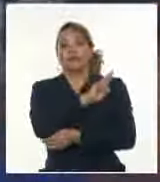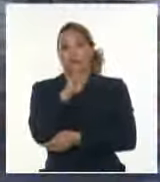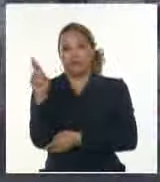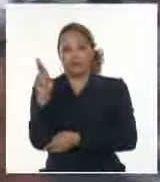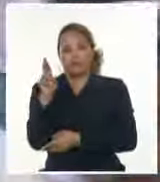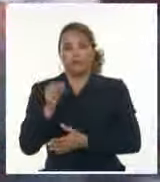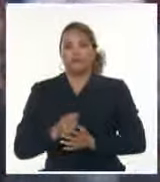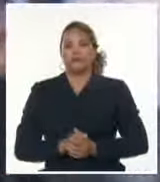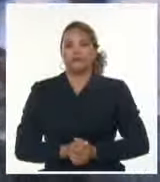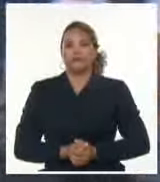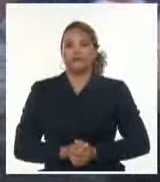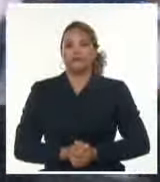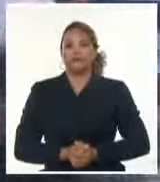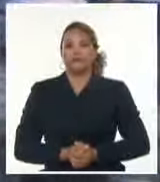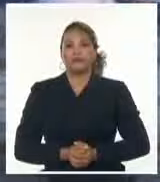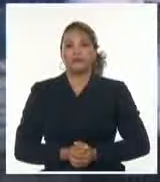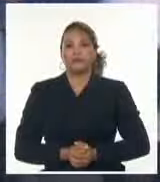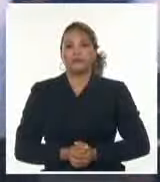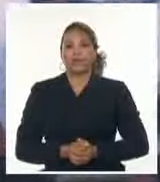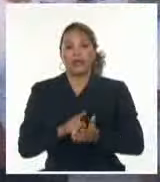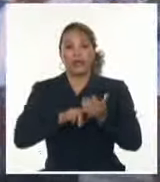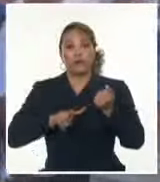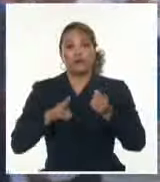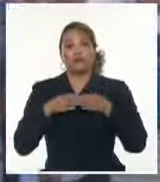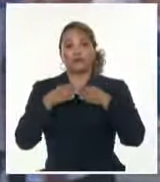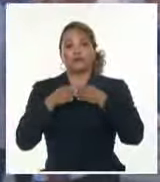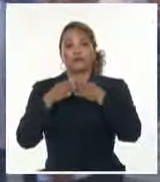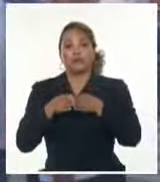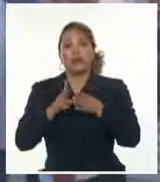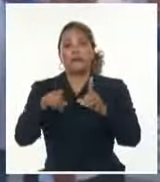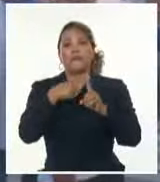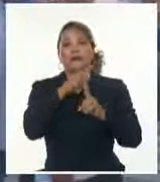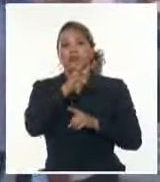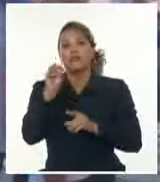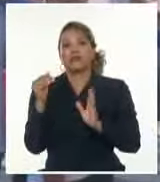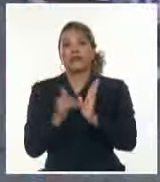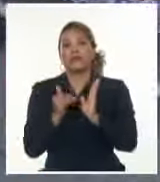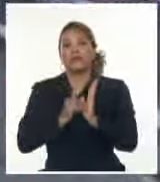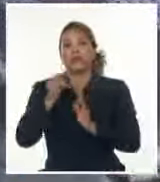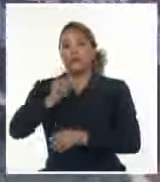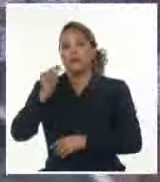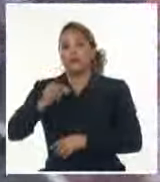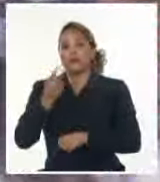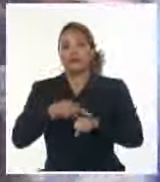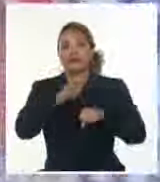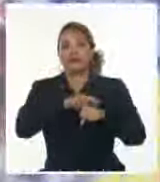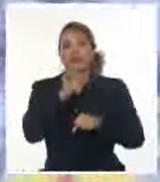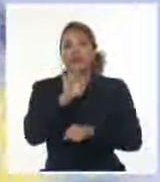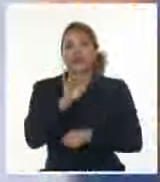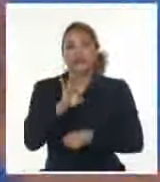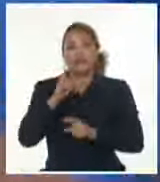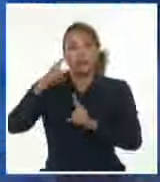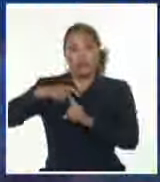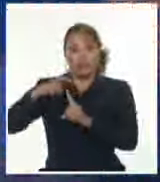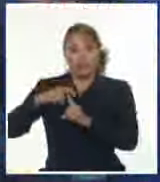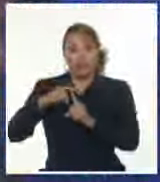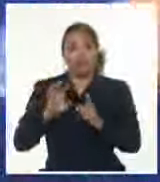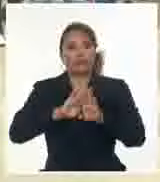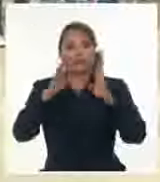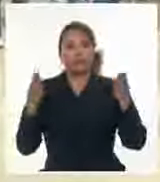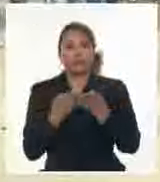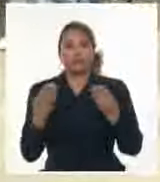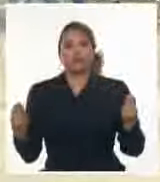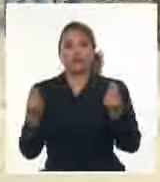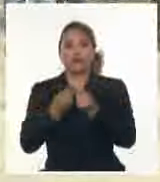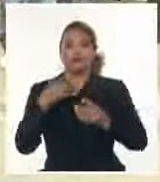Ernesto Guevara. En toda la provincia, más de 300.000 personas en representación de 15 sindicatos se unieron para festejar la